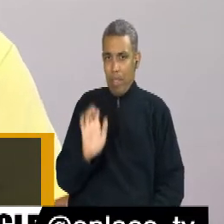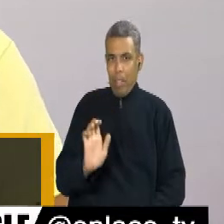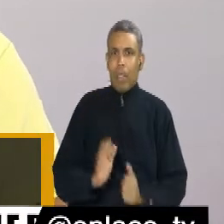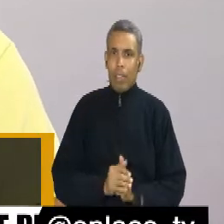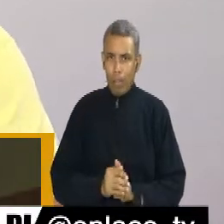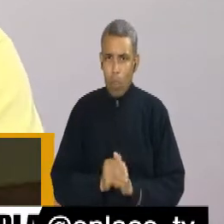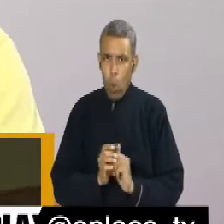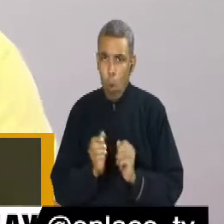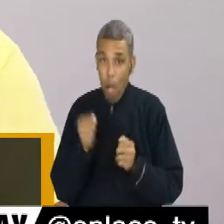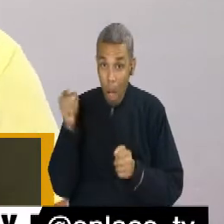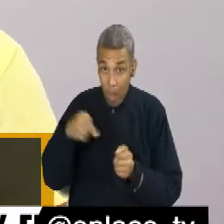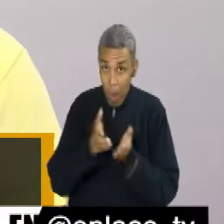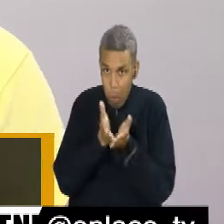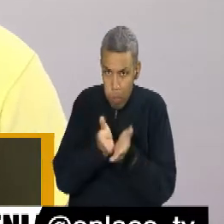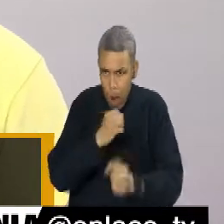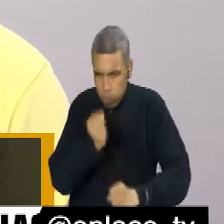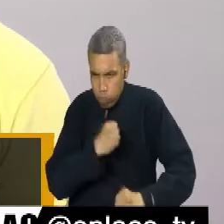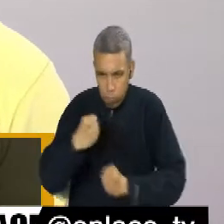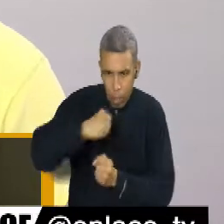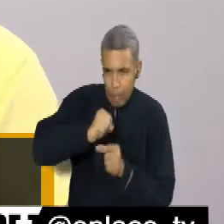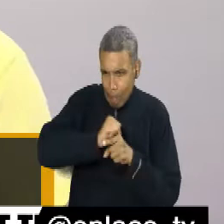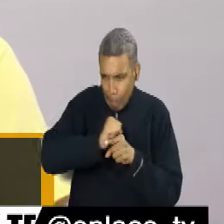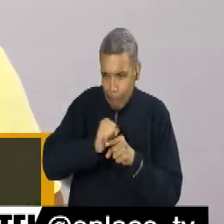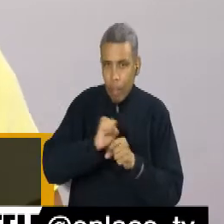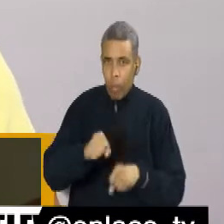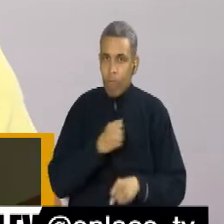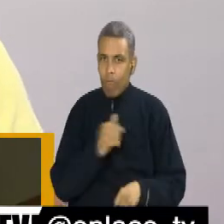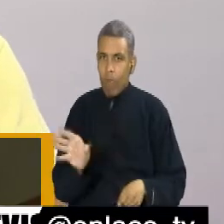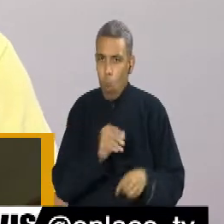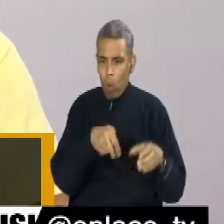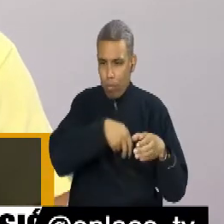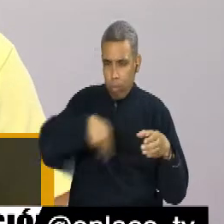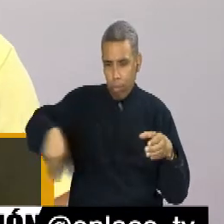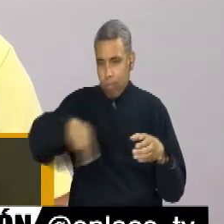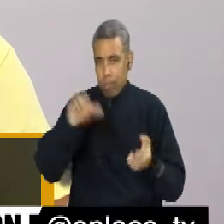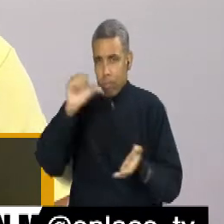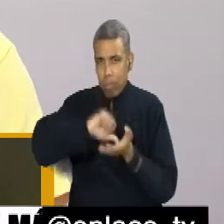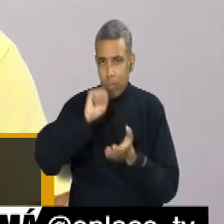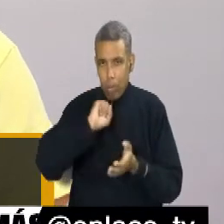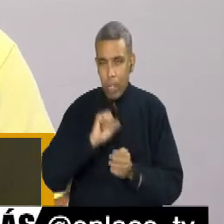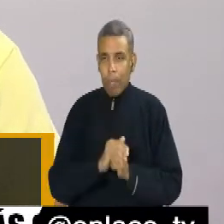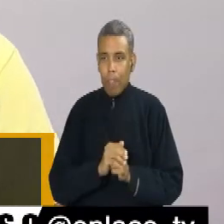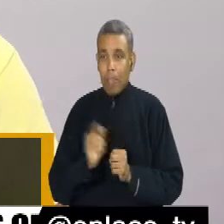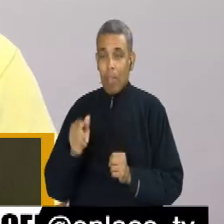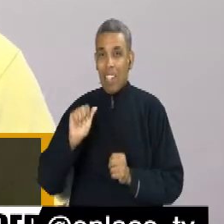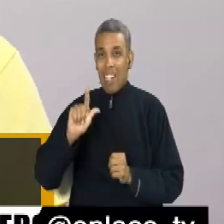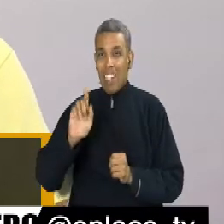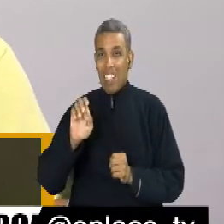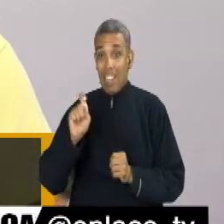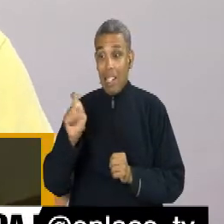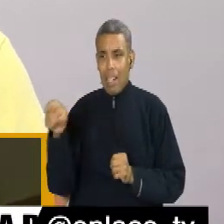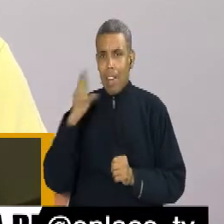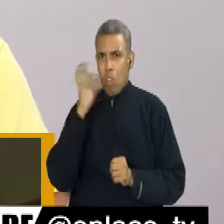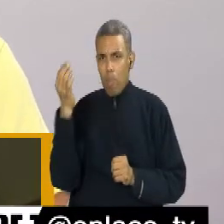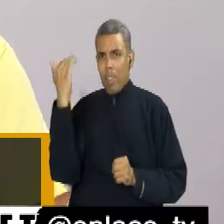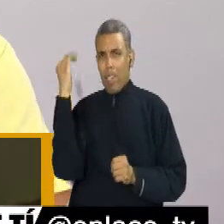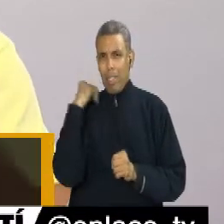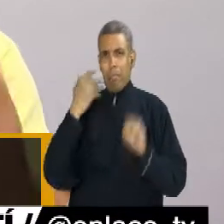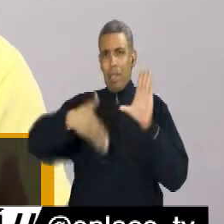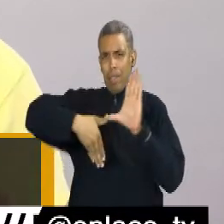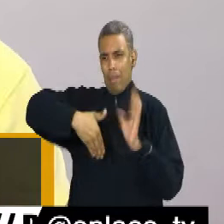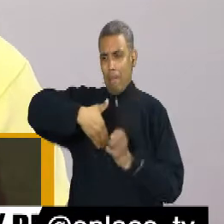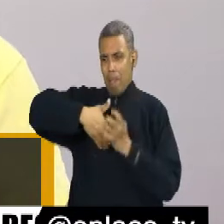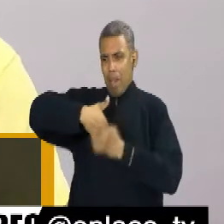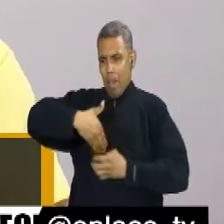barranqueña, tenemos muchas expectativas con el joven Daniel Alexander Palencia, que es medallista de plata y de bronce a nivel suramericano, va a ir